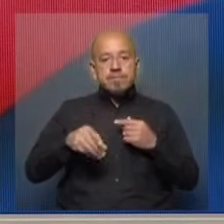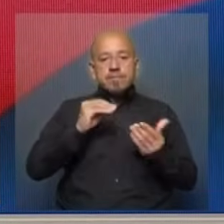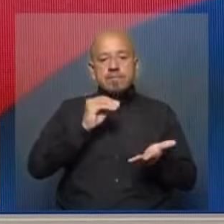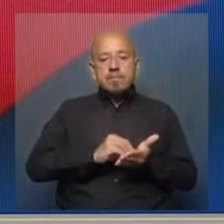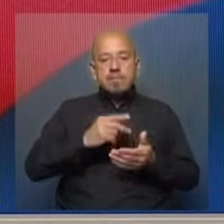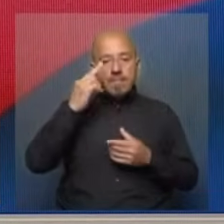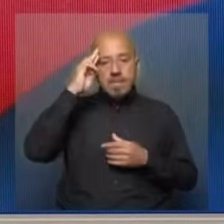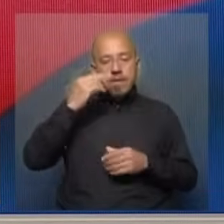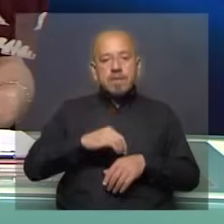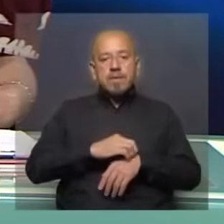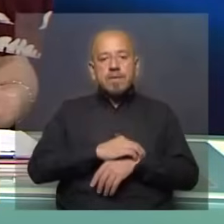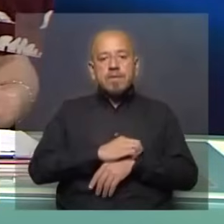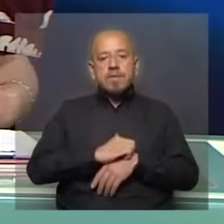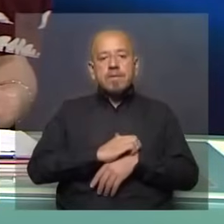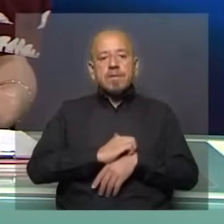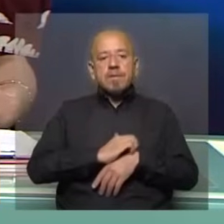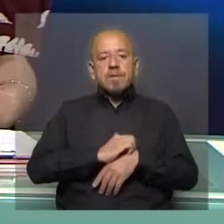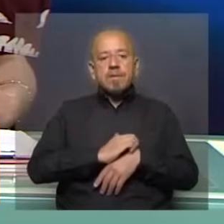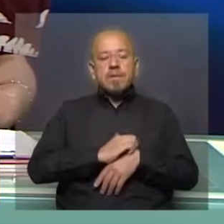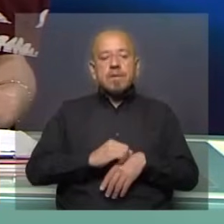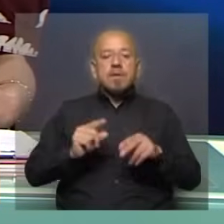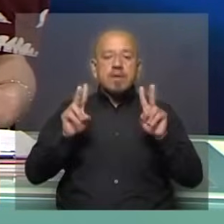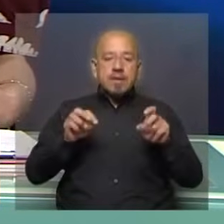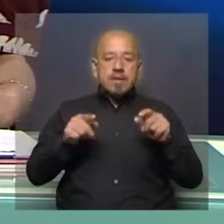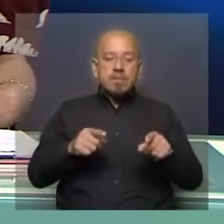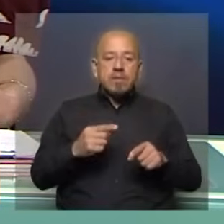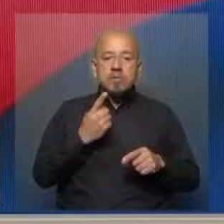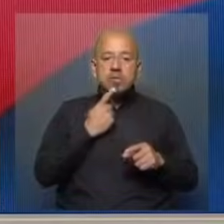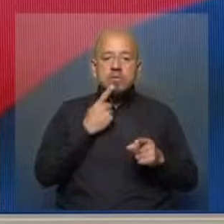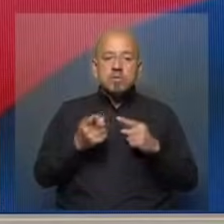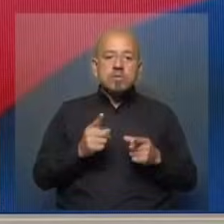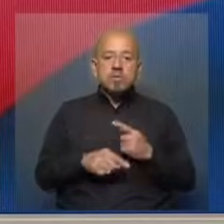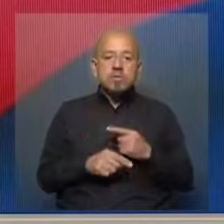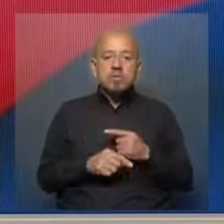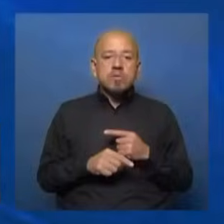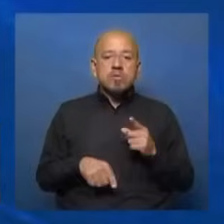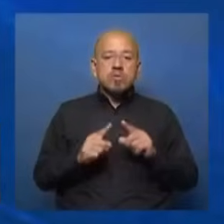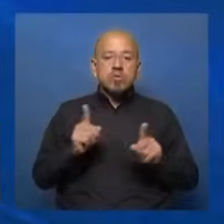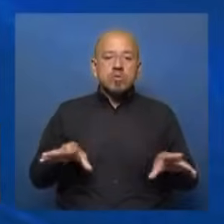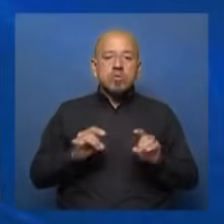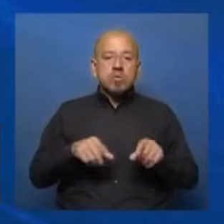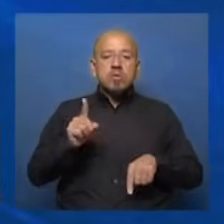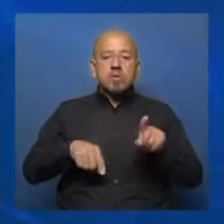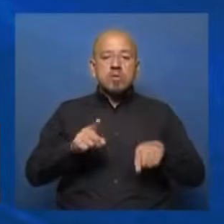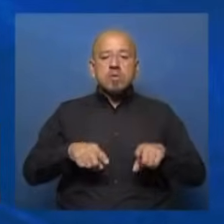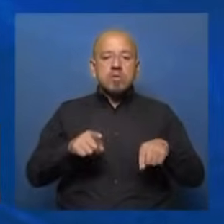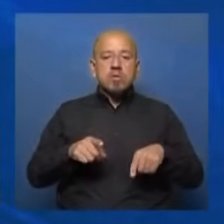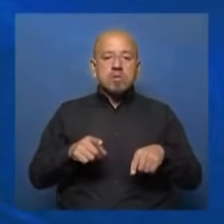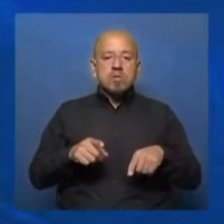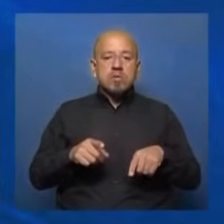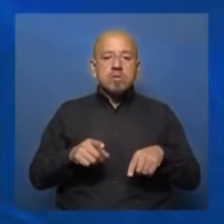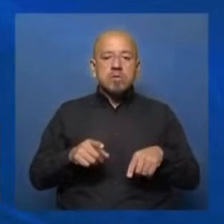todo el Uruguay. Perdón, también en grandes temas y líneas políticas macro, supuesto. No solo en la gestión de, que es muy importante, sí.